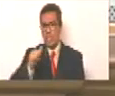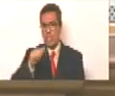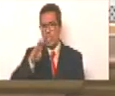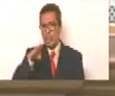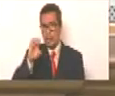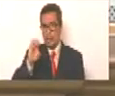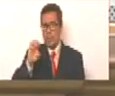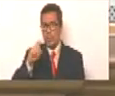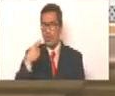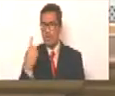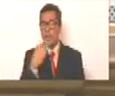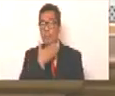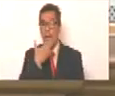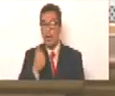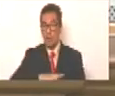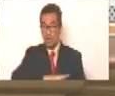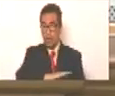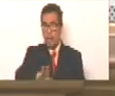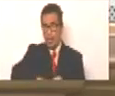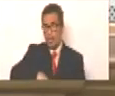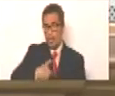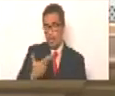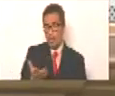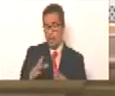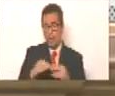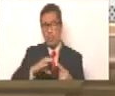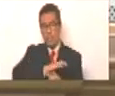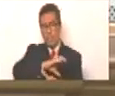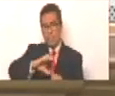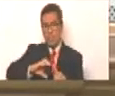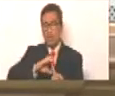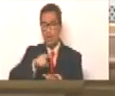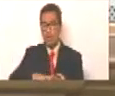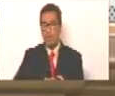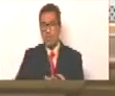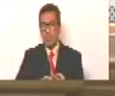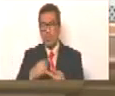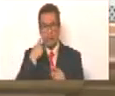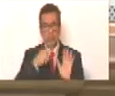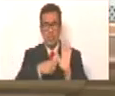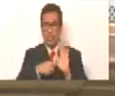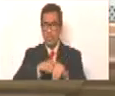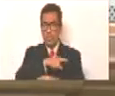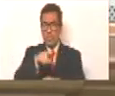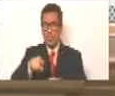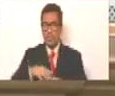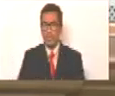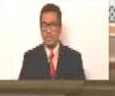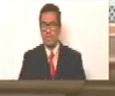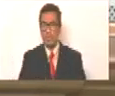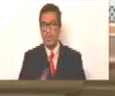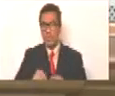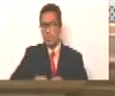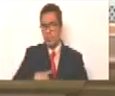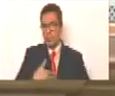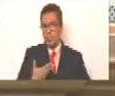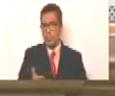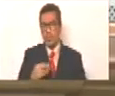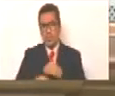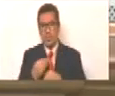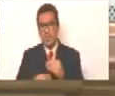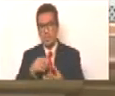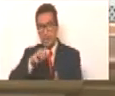mejores terrenos posibles por su condición climática, su paisaje xerofítico, para que se pueda realizar la producción de la